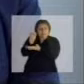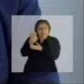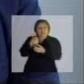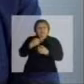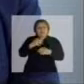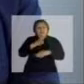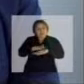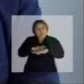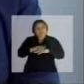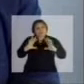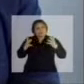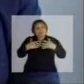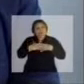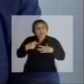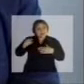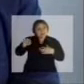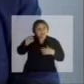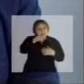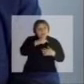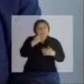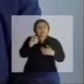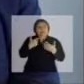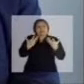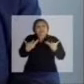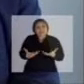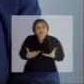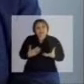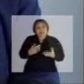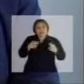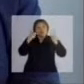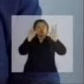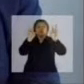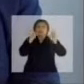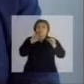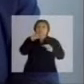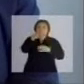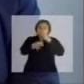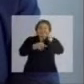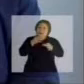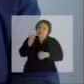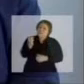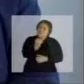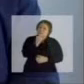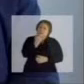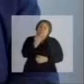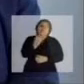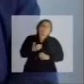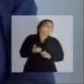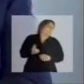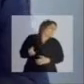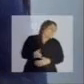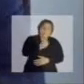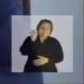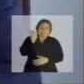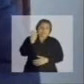Nos corresponde Trantear un tema elemental El más elemental